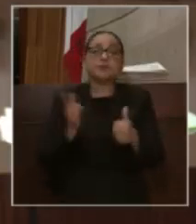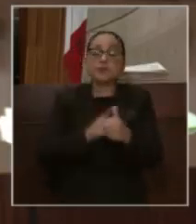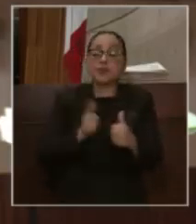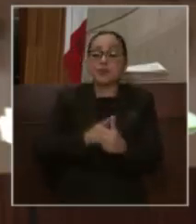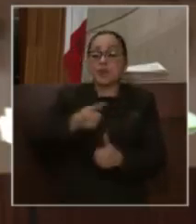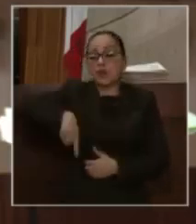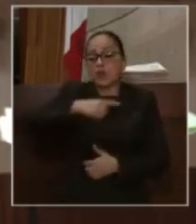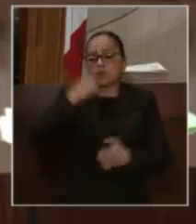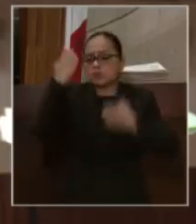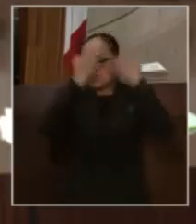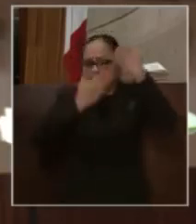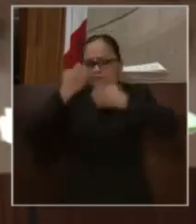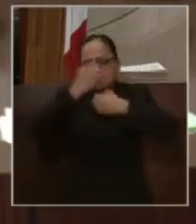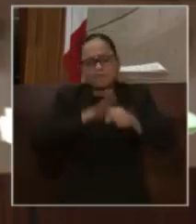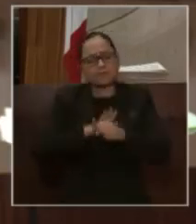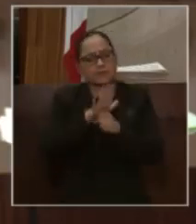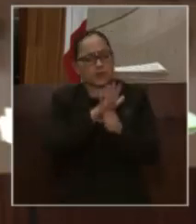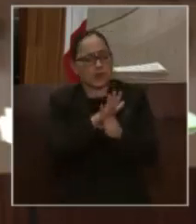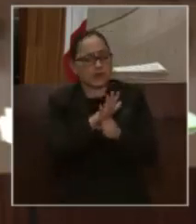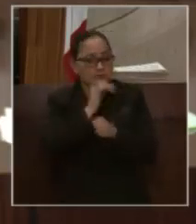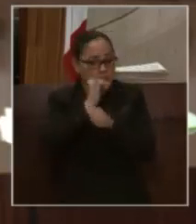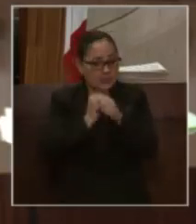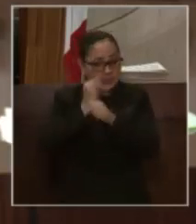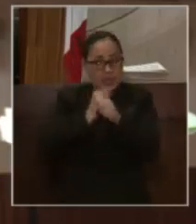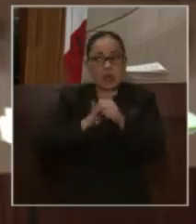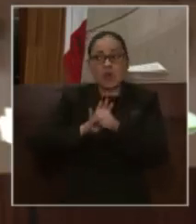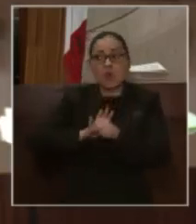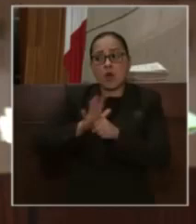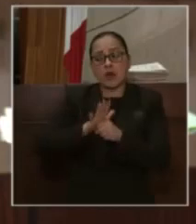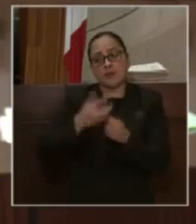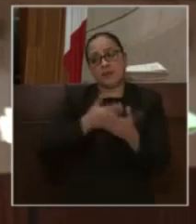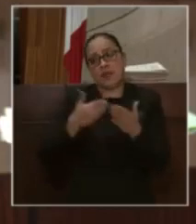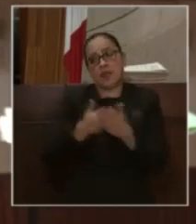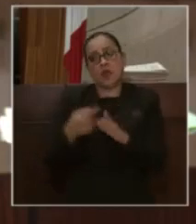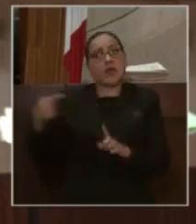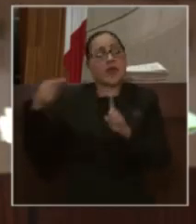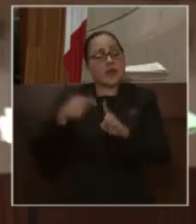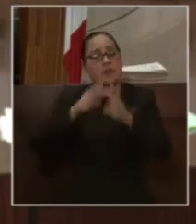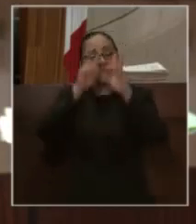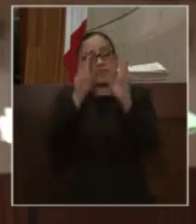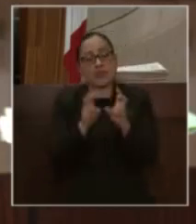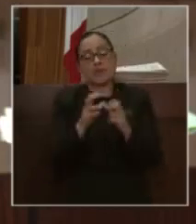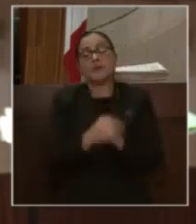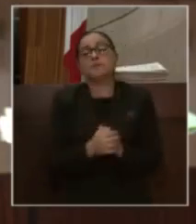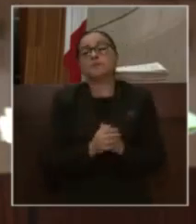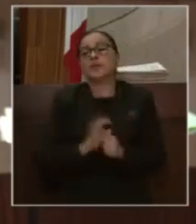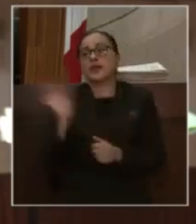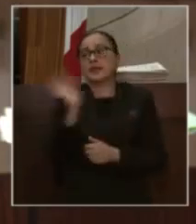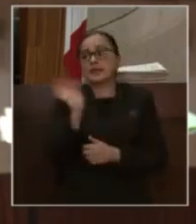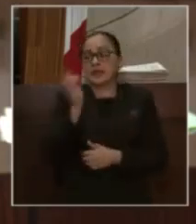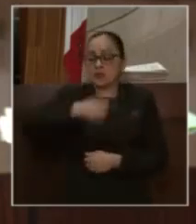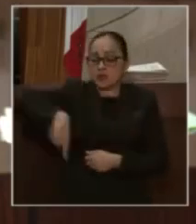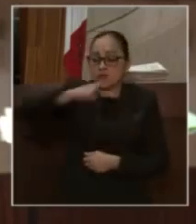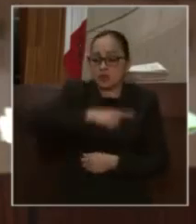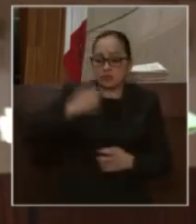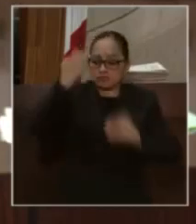es precisamente que en el caso concreto la verificación de esos